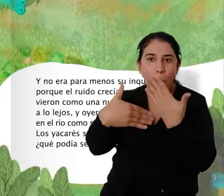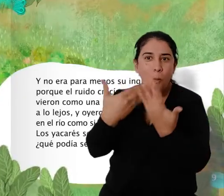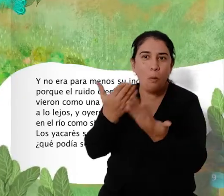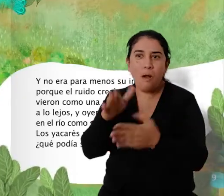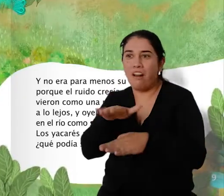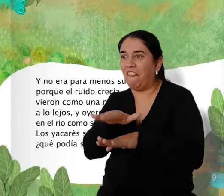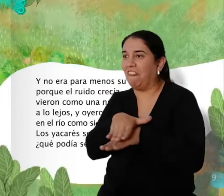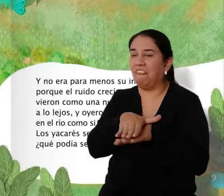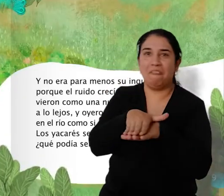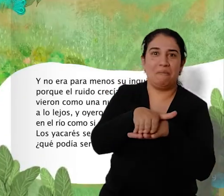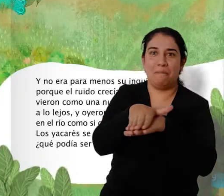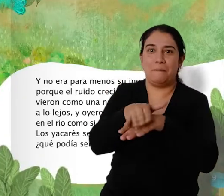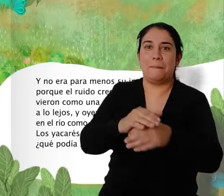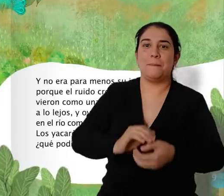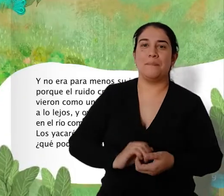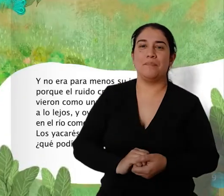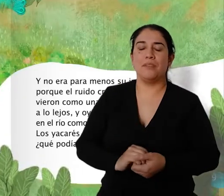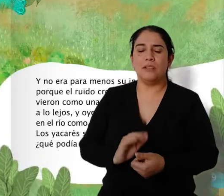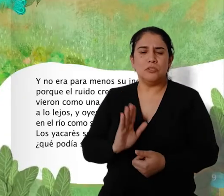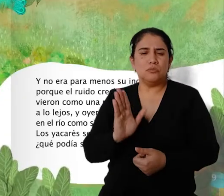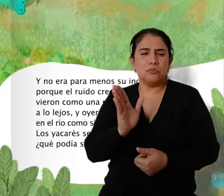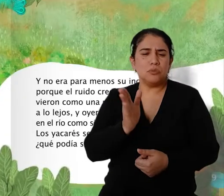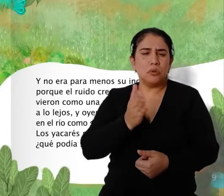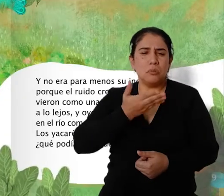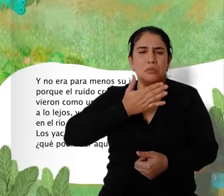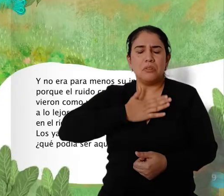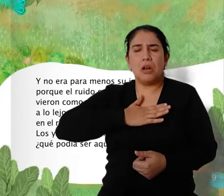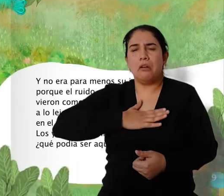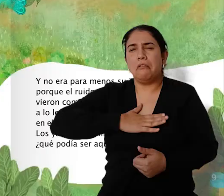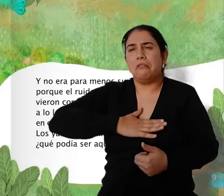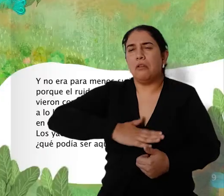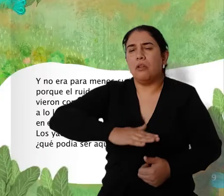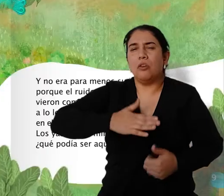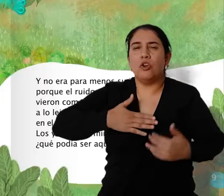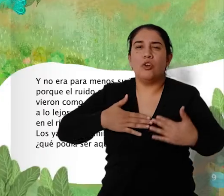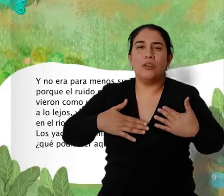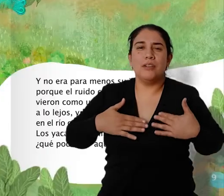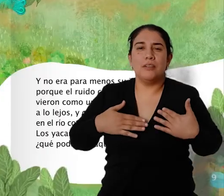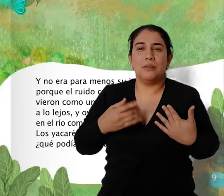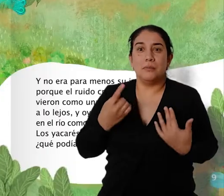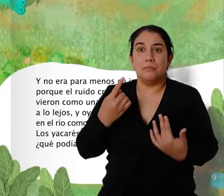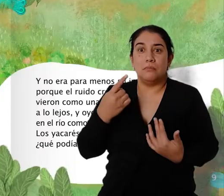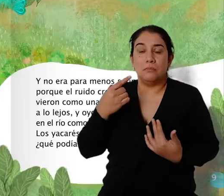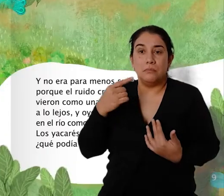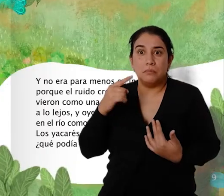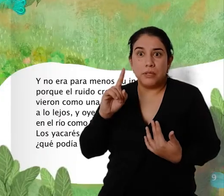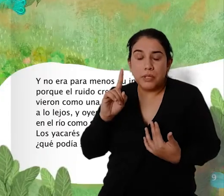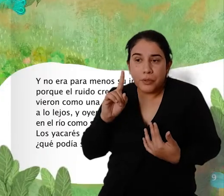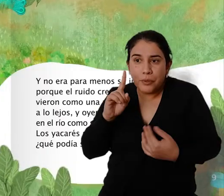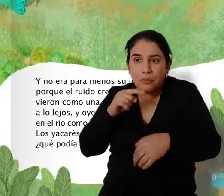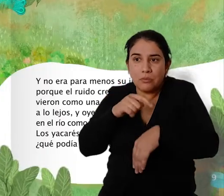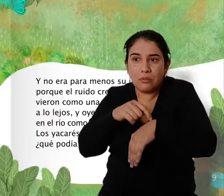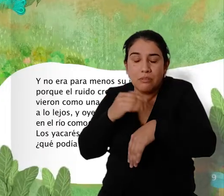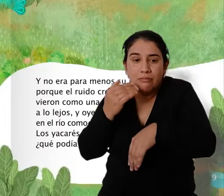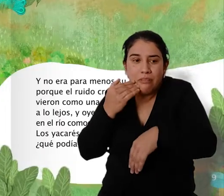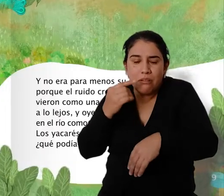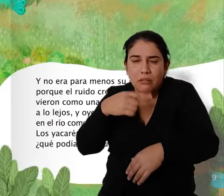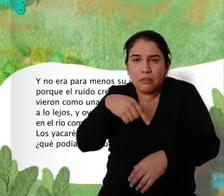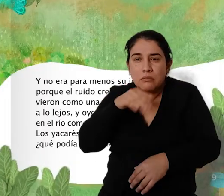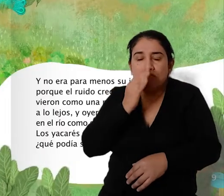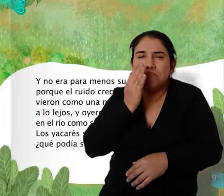Todos vivían muy tranquilos y contentos. Pero una tarde, mientras dormían la